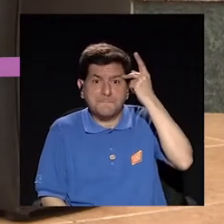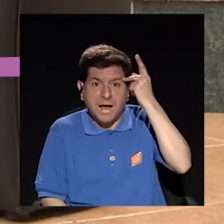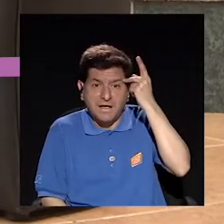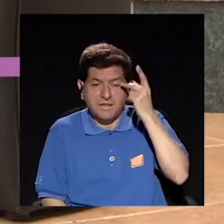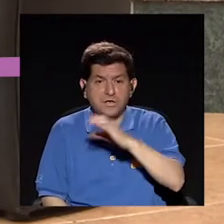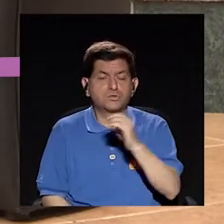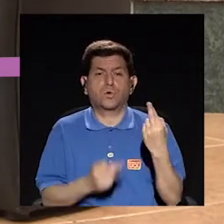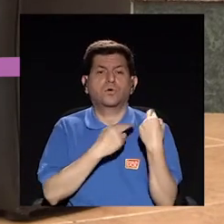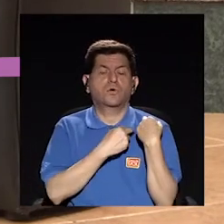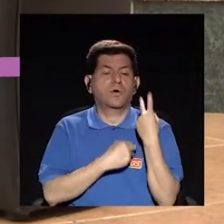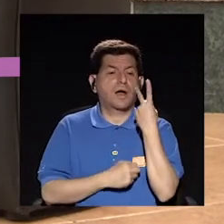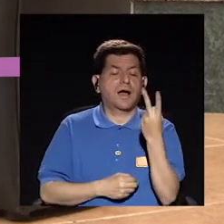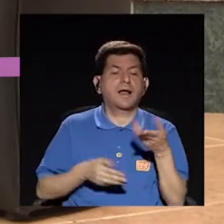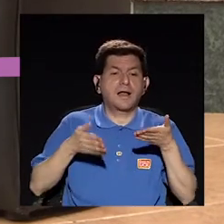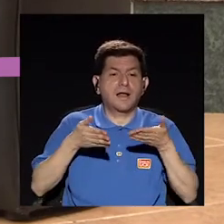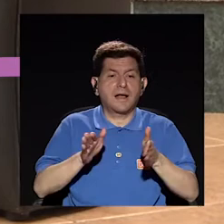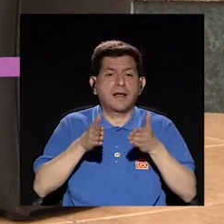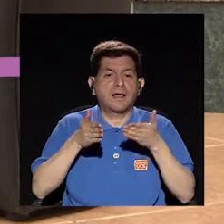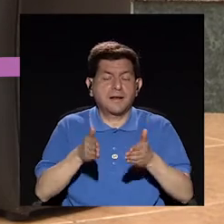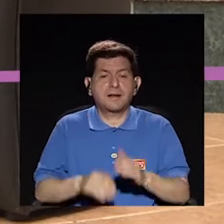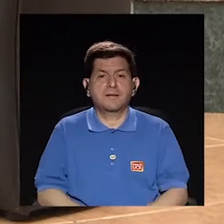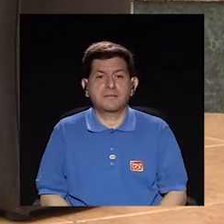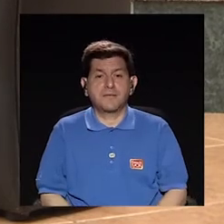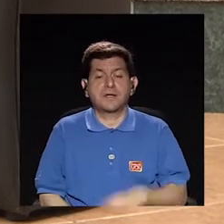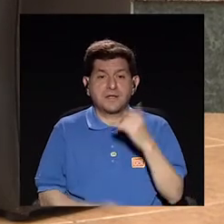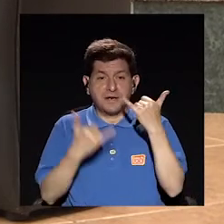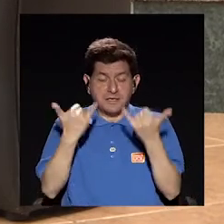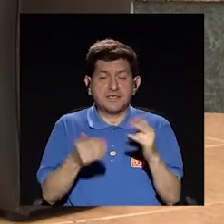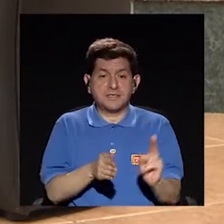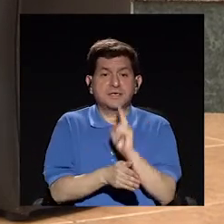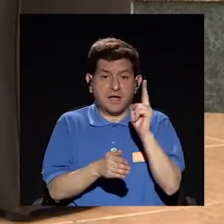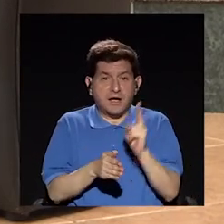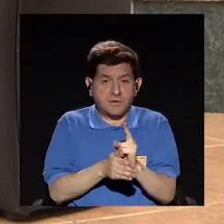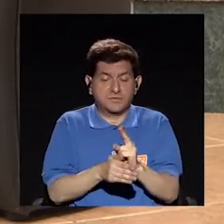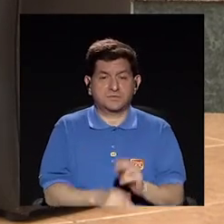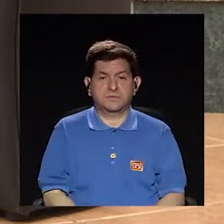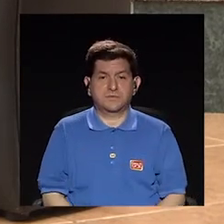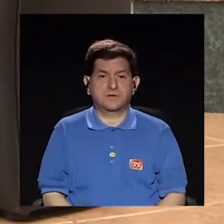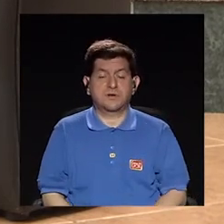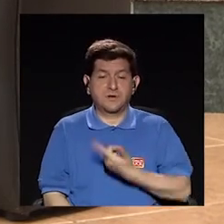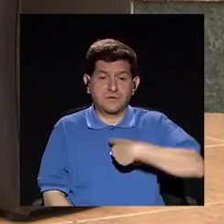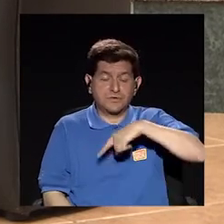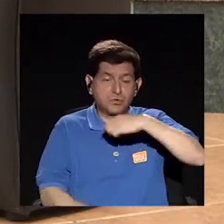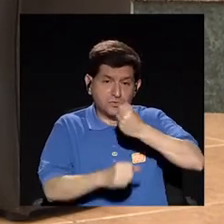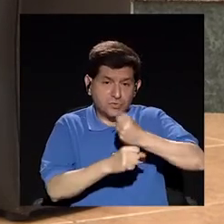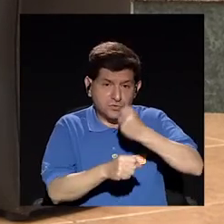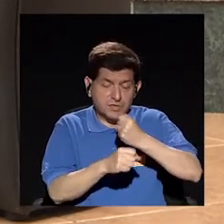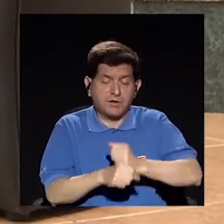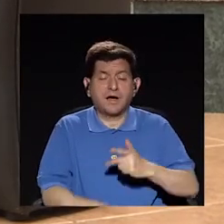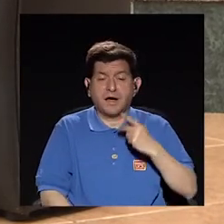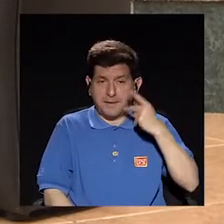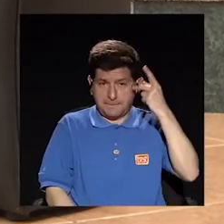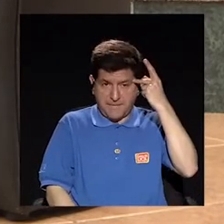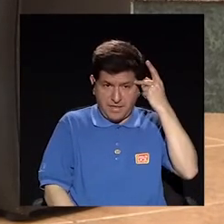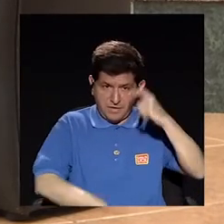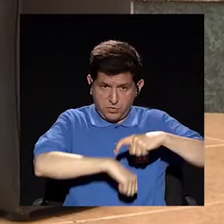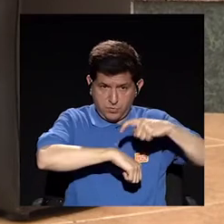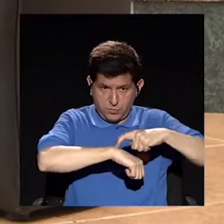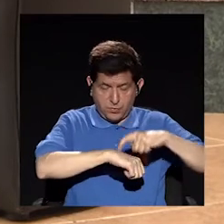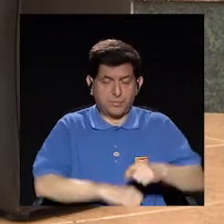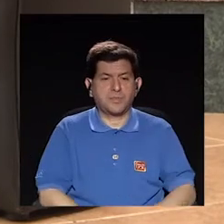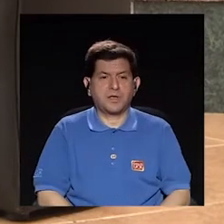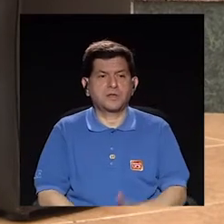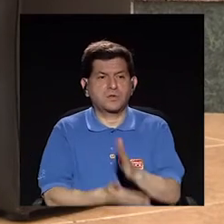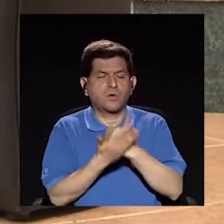padres y encargados al ver a su hijo o su hija propiamente en el consumo? Realmente cuando nosotros trabajamos con los padres de familia